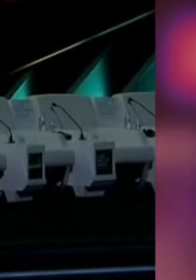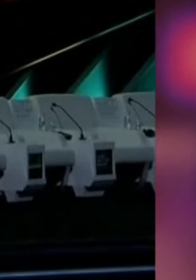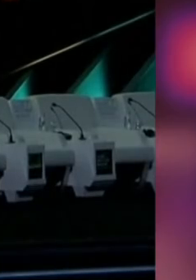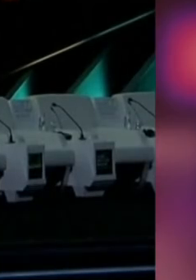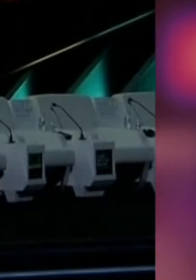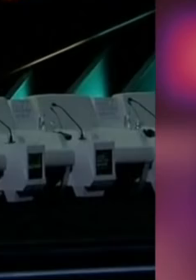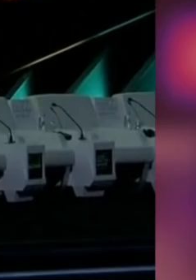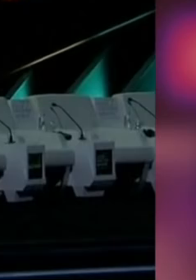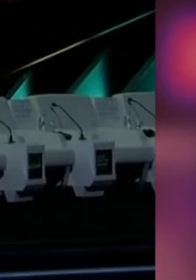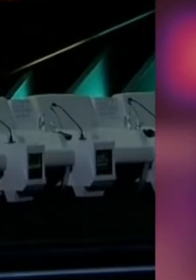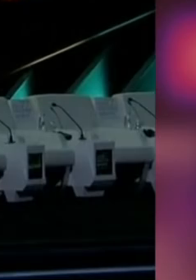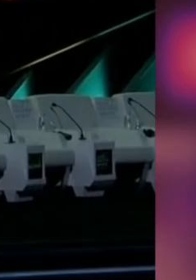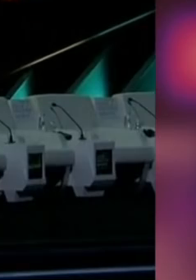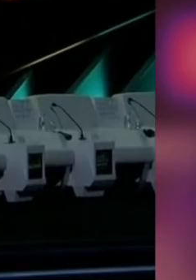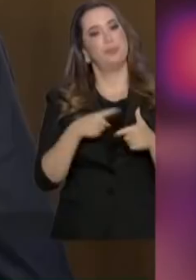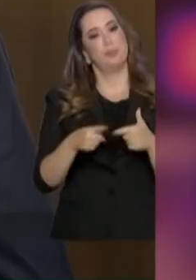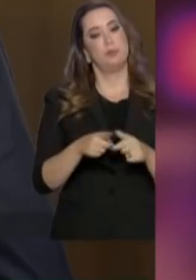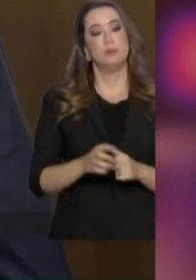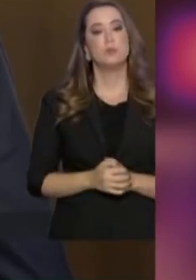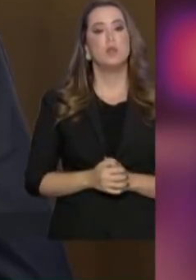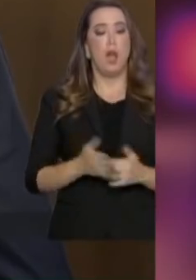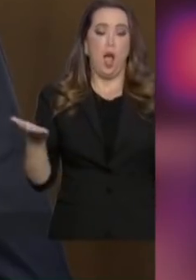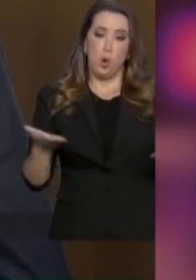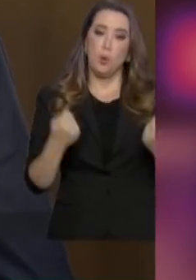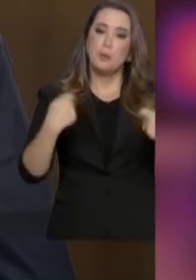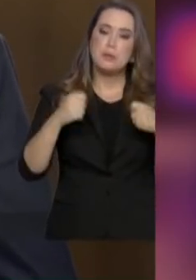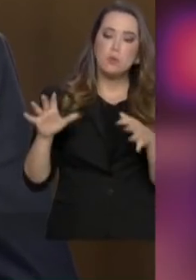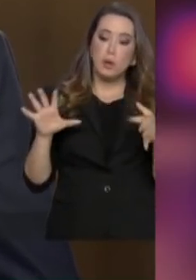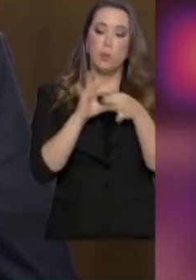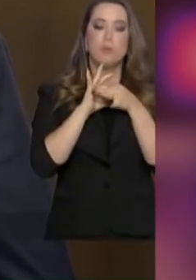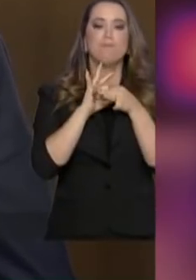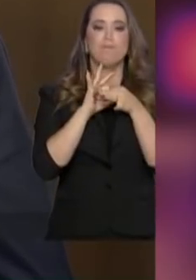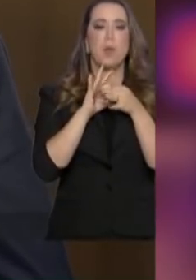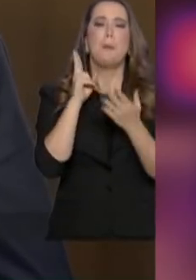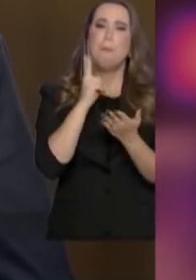mínima importancia, que la economía brasileña no se va